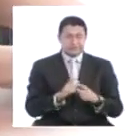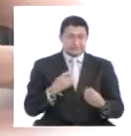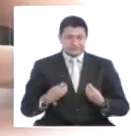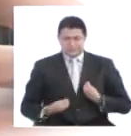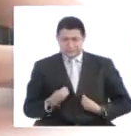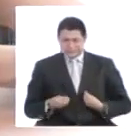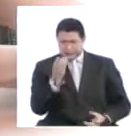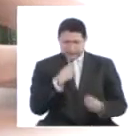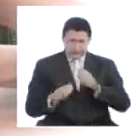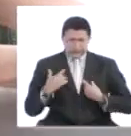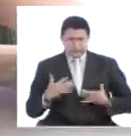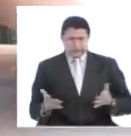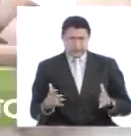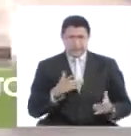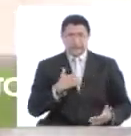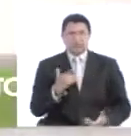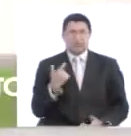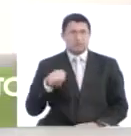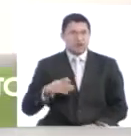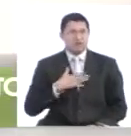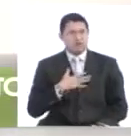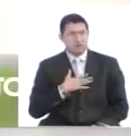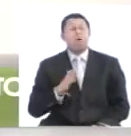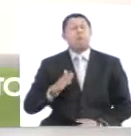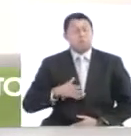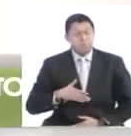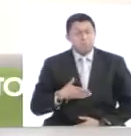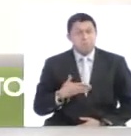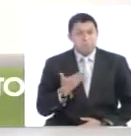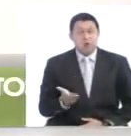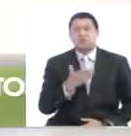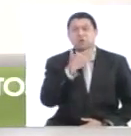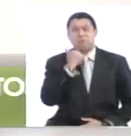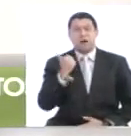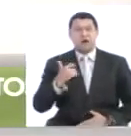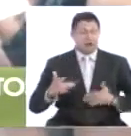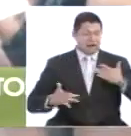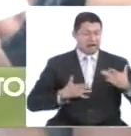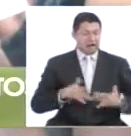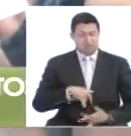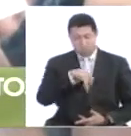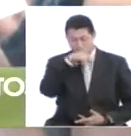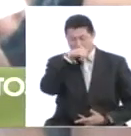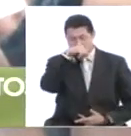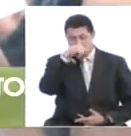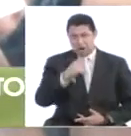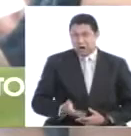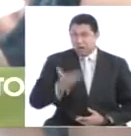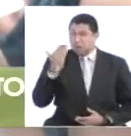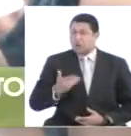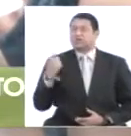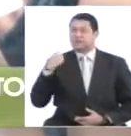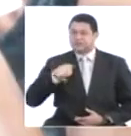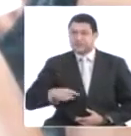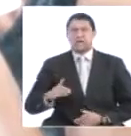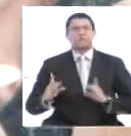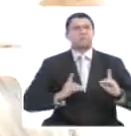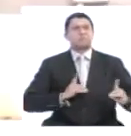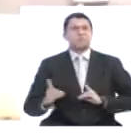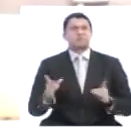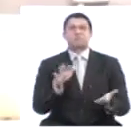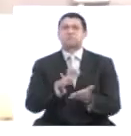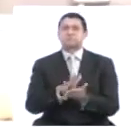cantidad de ansiedad que se experimenta y posiblemente mejora el estado de ánimo lo importante es mantener dietas equilibradas